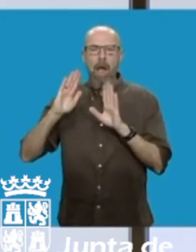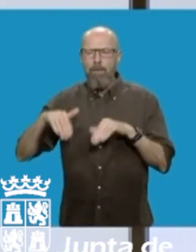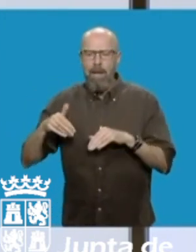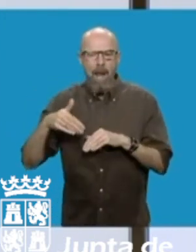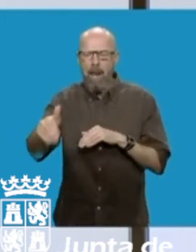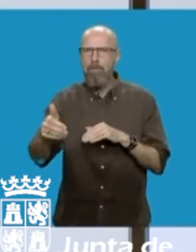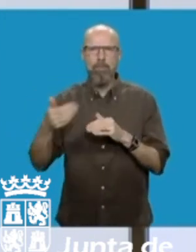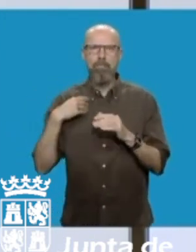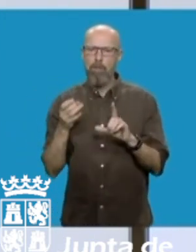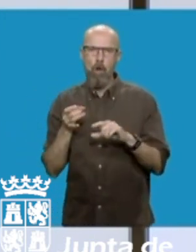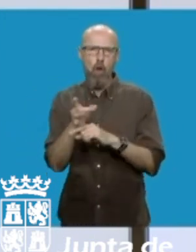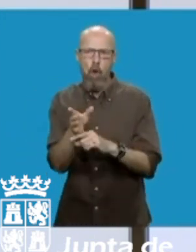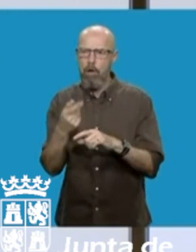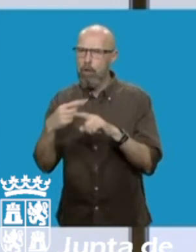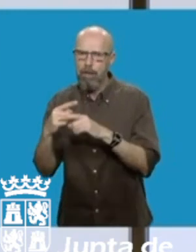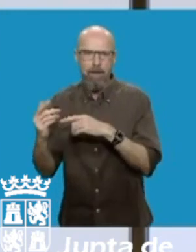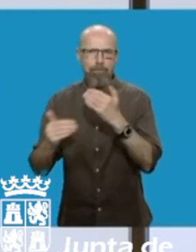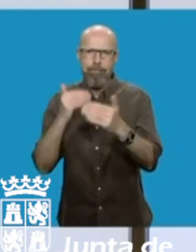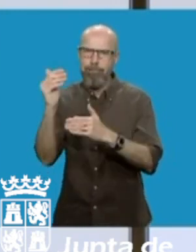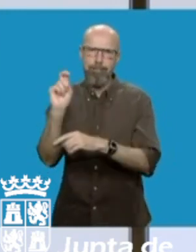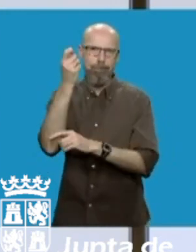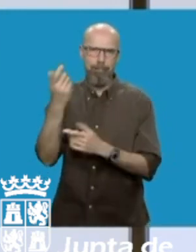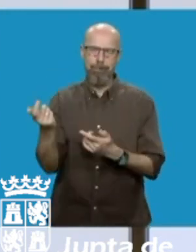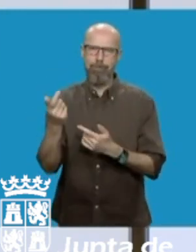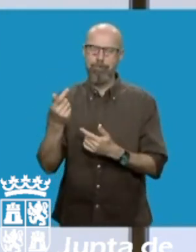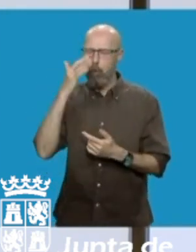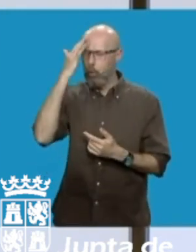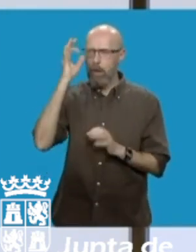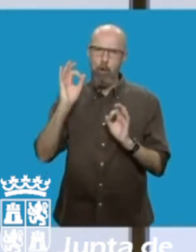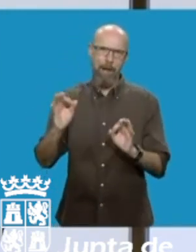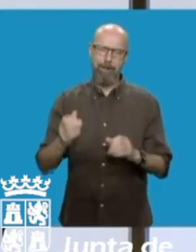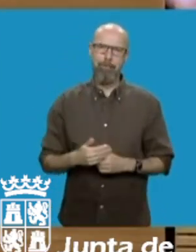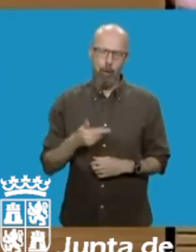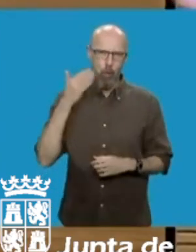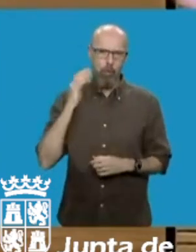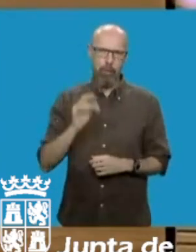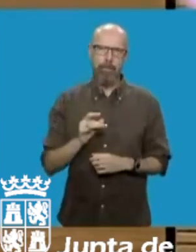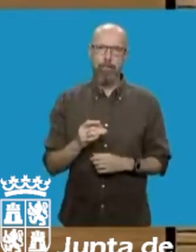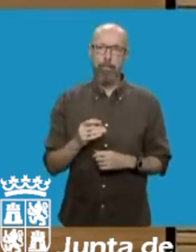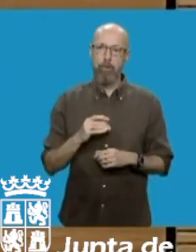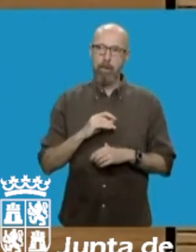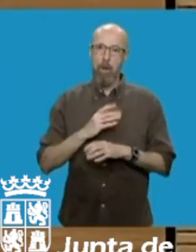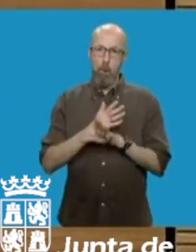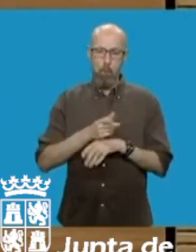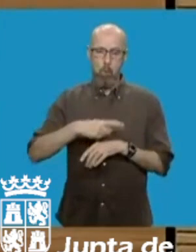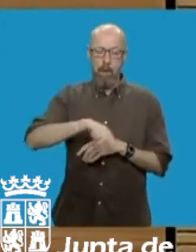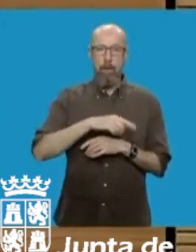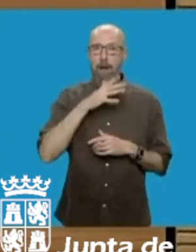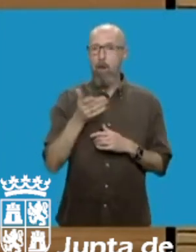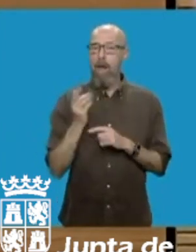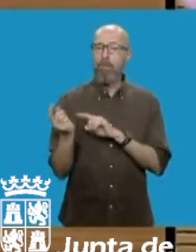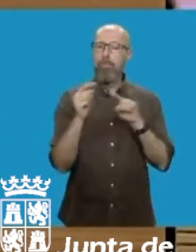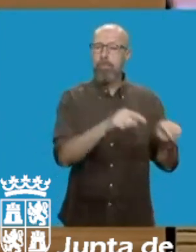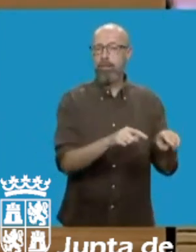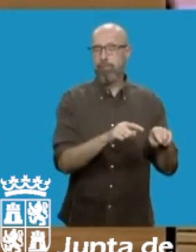¿no? Pues bueno, como te digo, estamos viviendo un sueño y muy, muy orgullosos de ello. Presidente no está aquí, los jugadores no están aquí, estáis ya en Tenerife, están en Tenerife